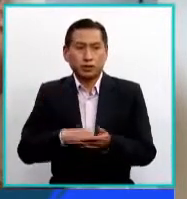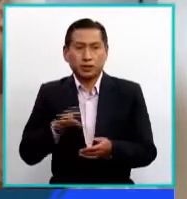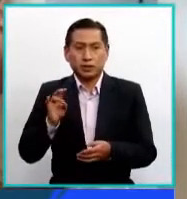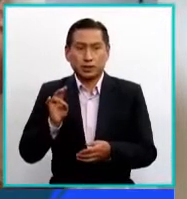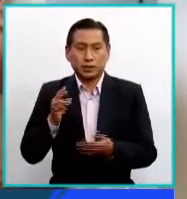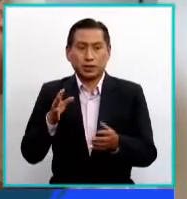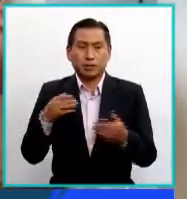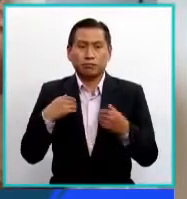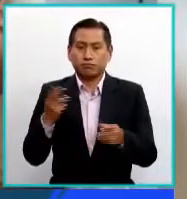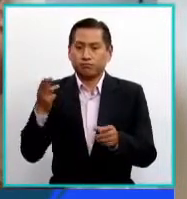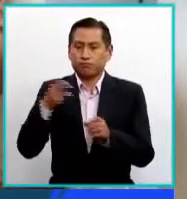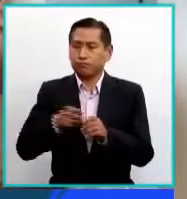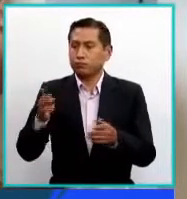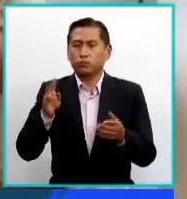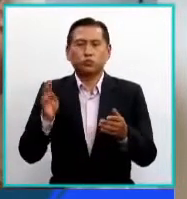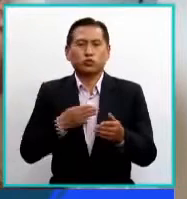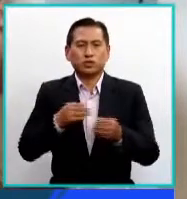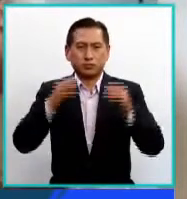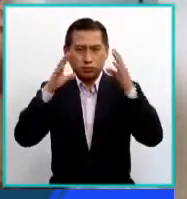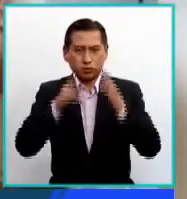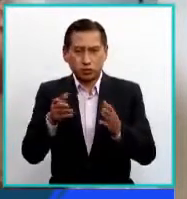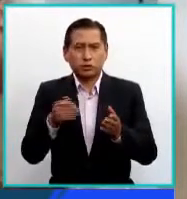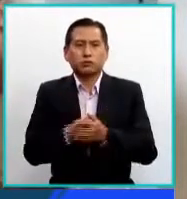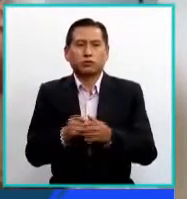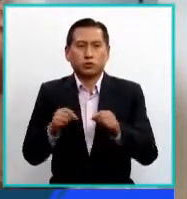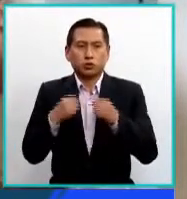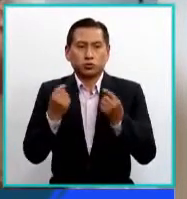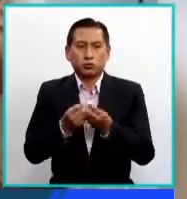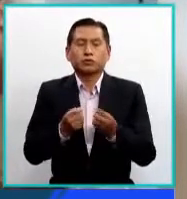2007 ya ingreso a música de maestros. En realidad,